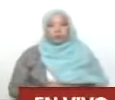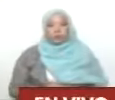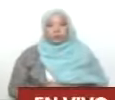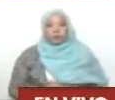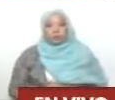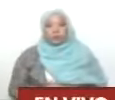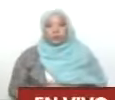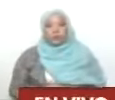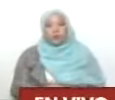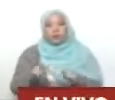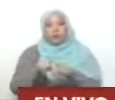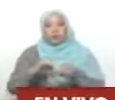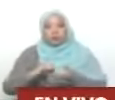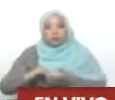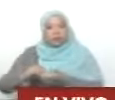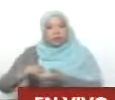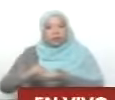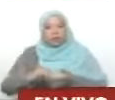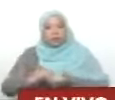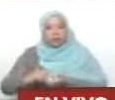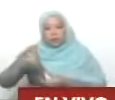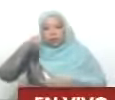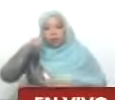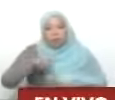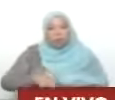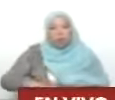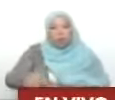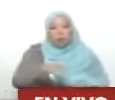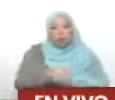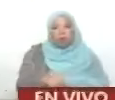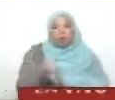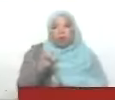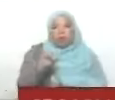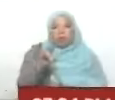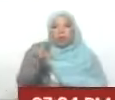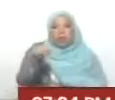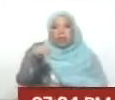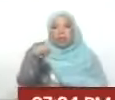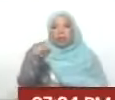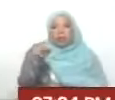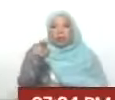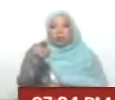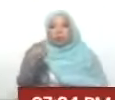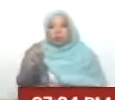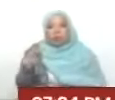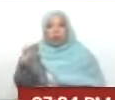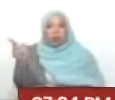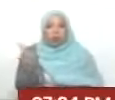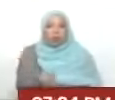en Isnotú. Ustedes fueron testigos y testigas, dicen ahora.